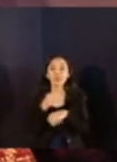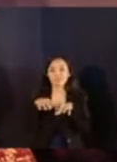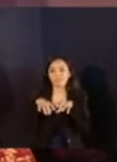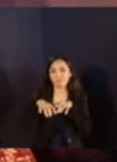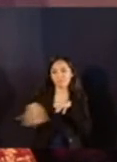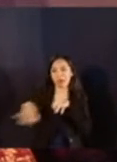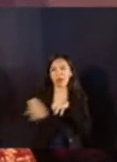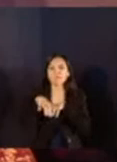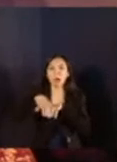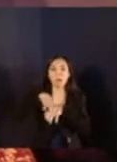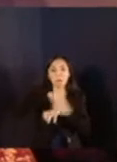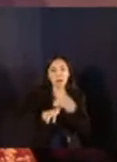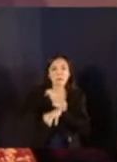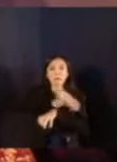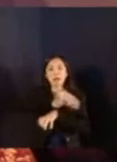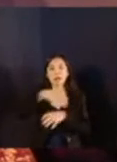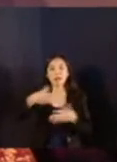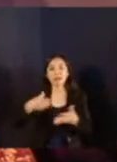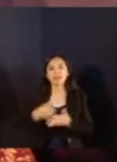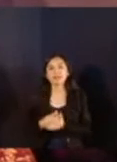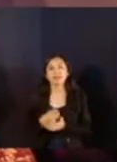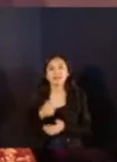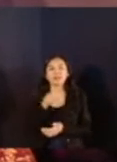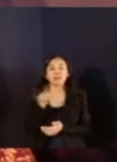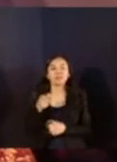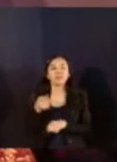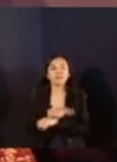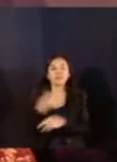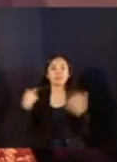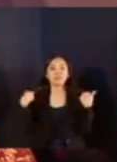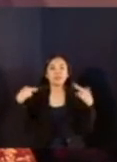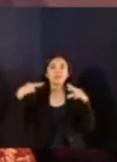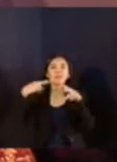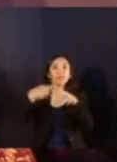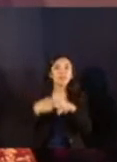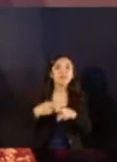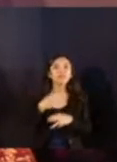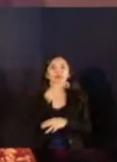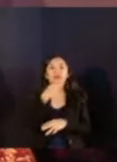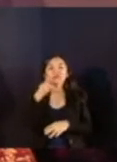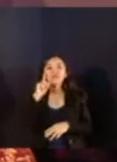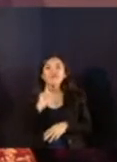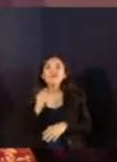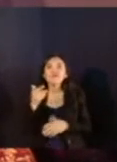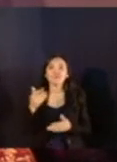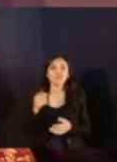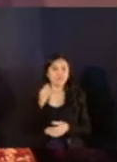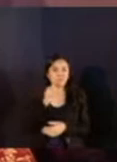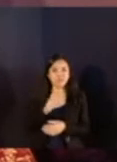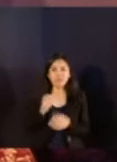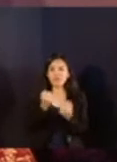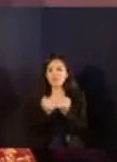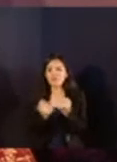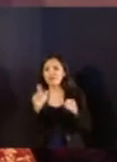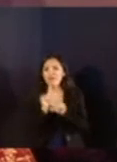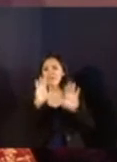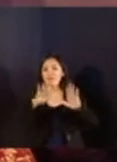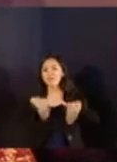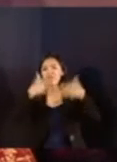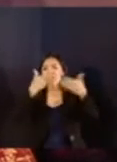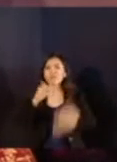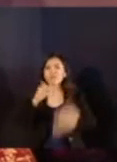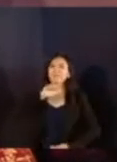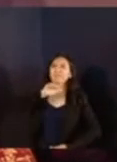provocó que los mismos maestros exigieran y la misma sociedad finalmente exigiera pues